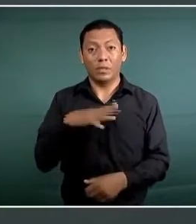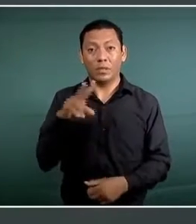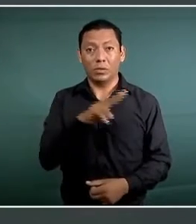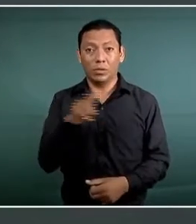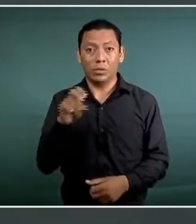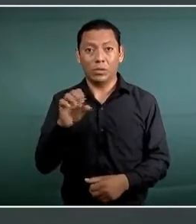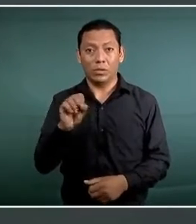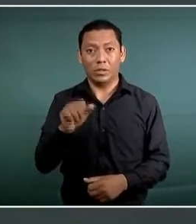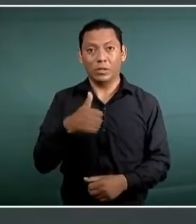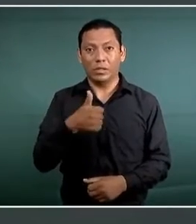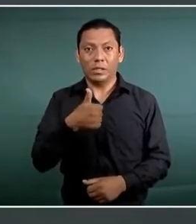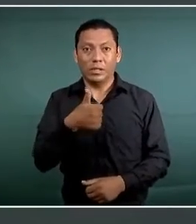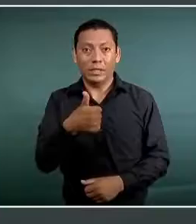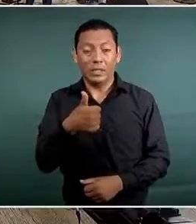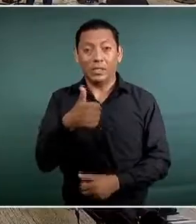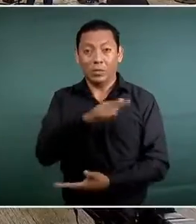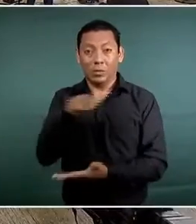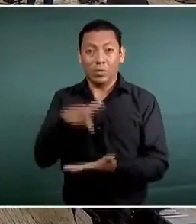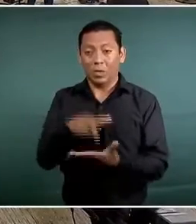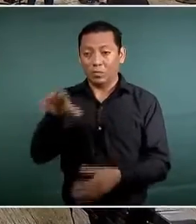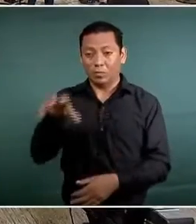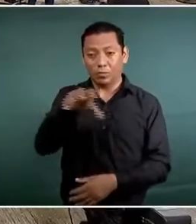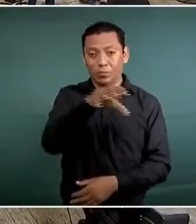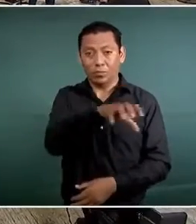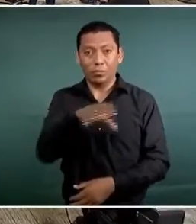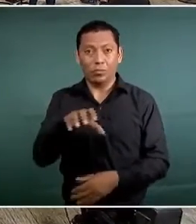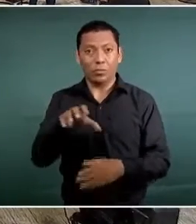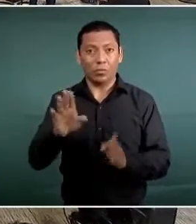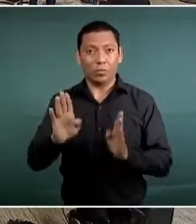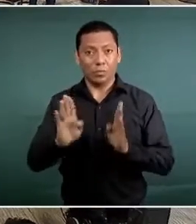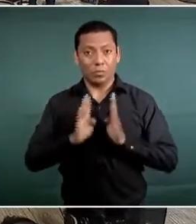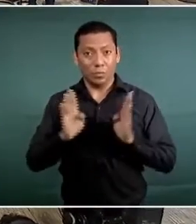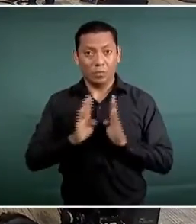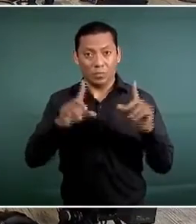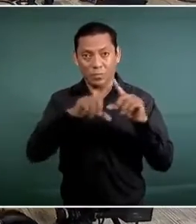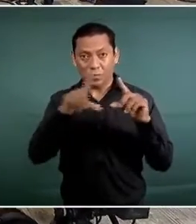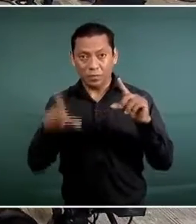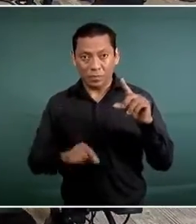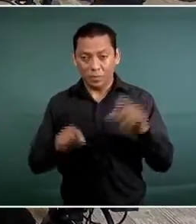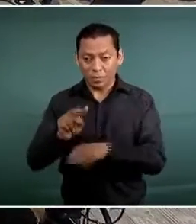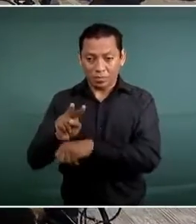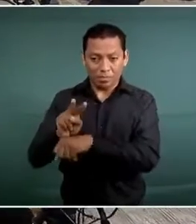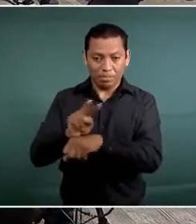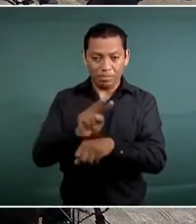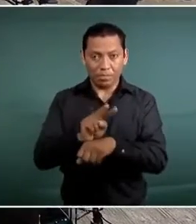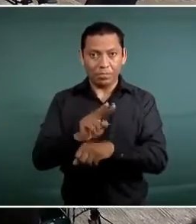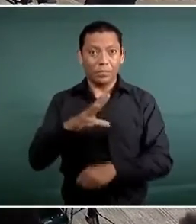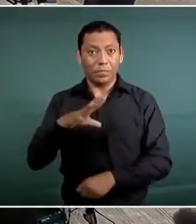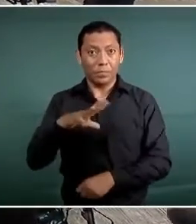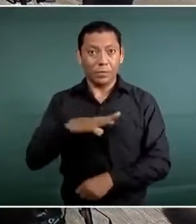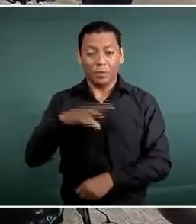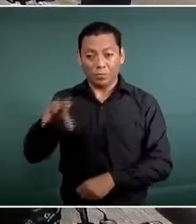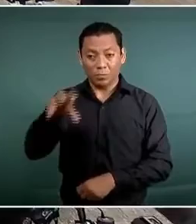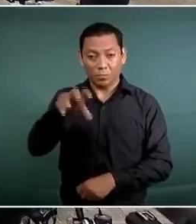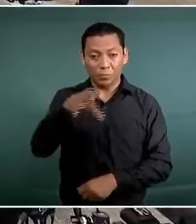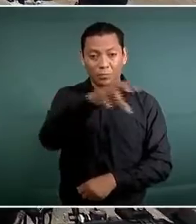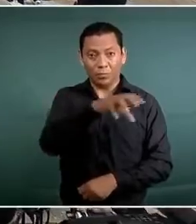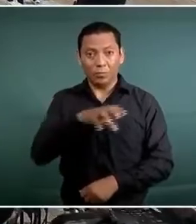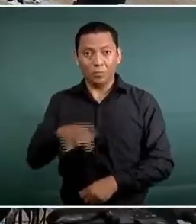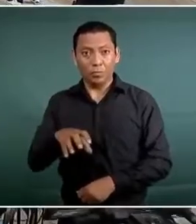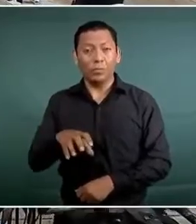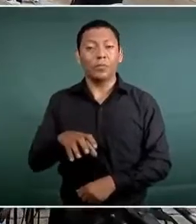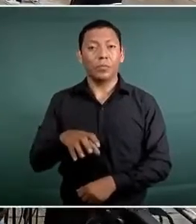doscientas sesenta y seis sedes de la Guardia Nacional. Vamos a tener un